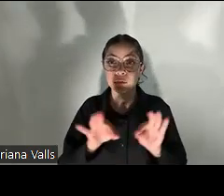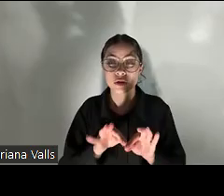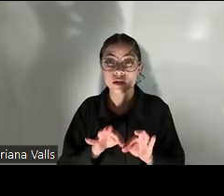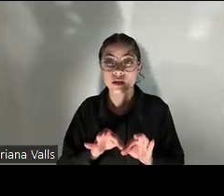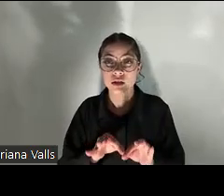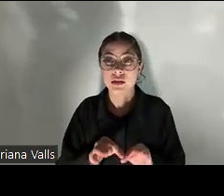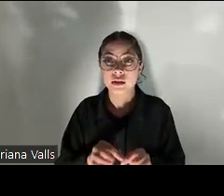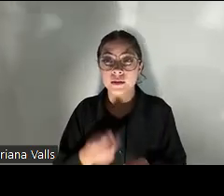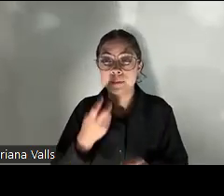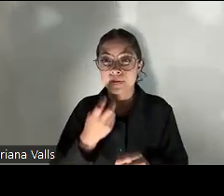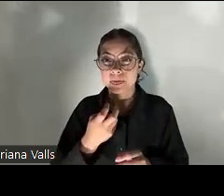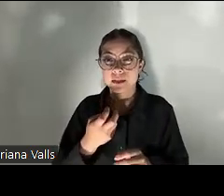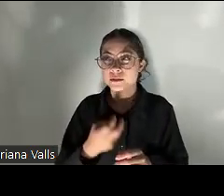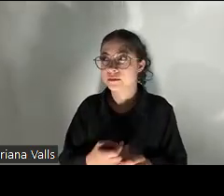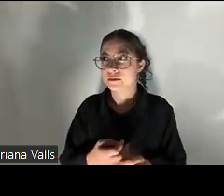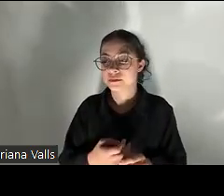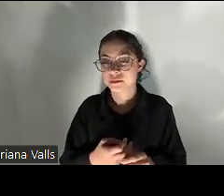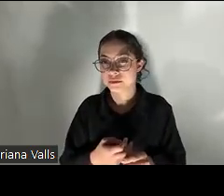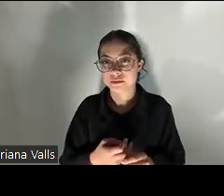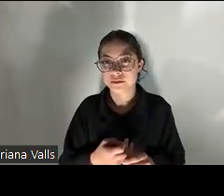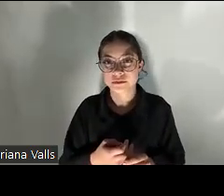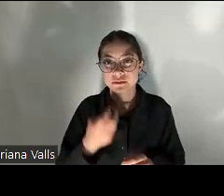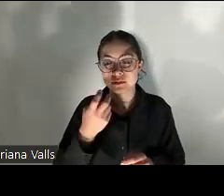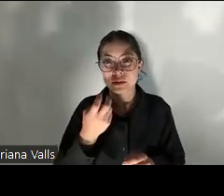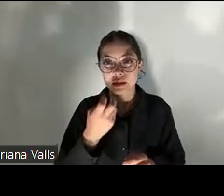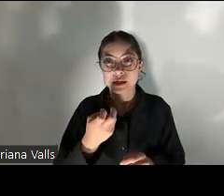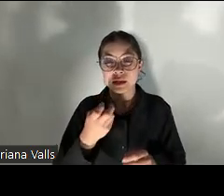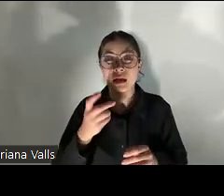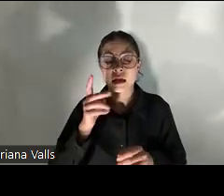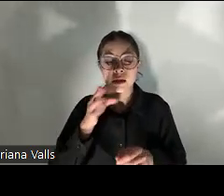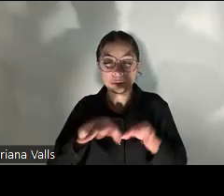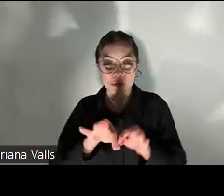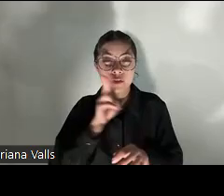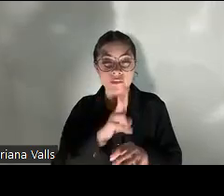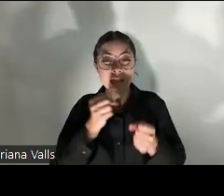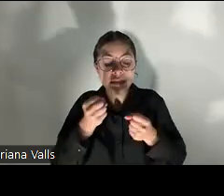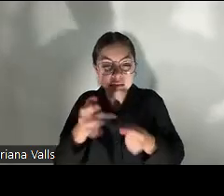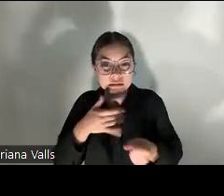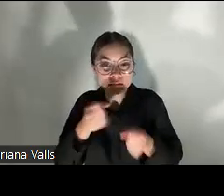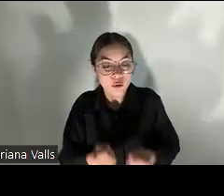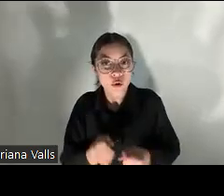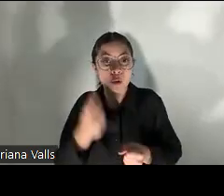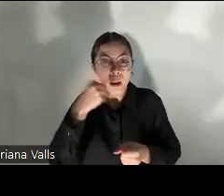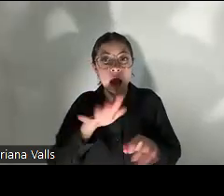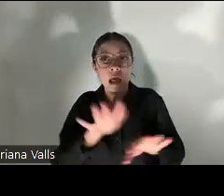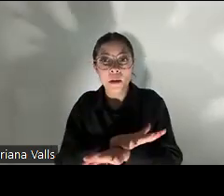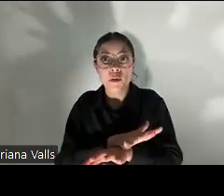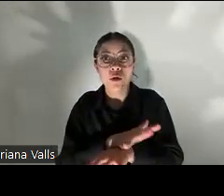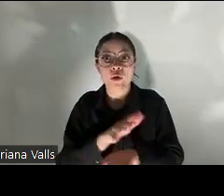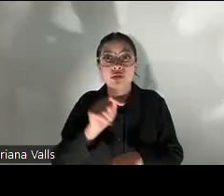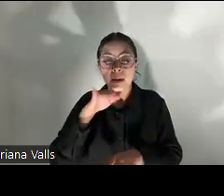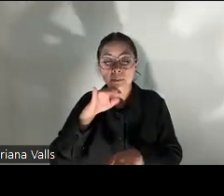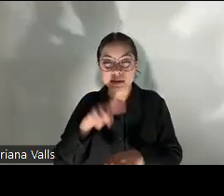conductas. Muy importante siempre hacer el tamiz, es asegurarse que el niño se le hizo un tamiz metabólico y un tamiz